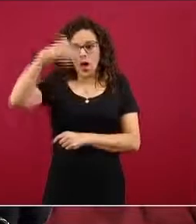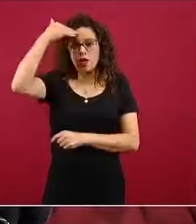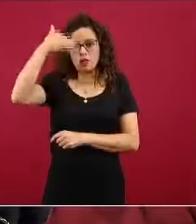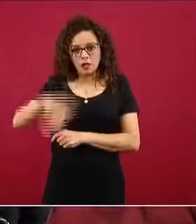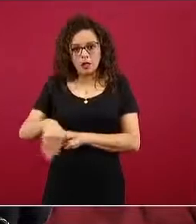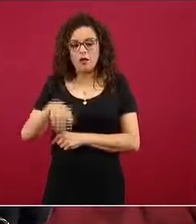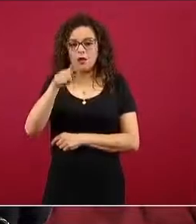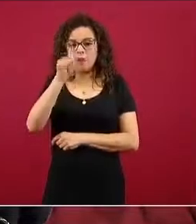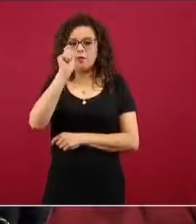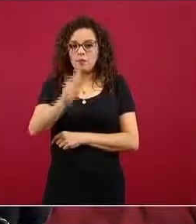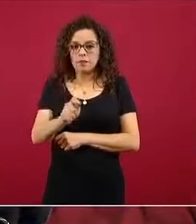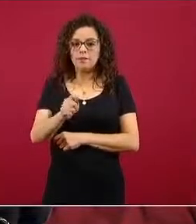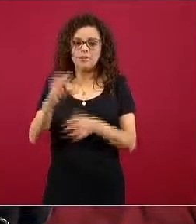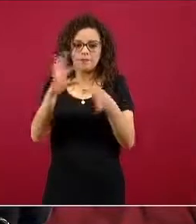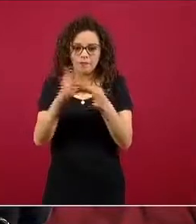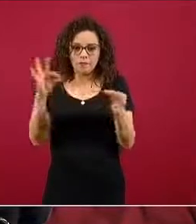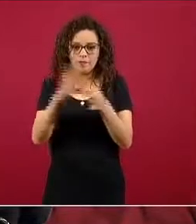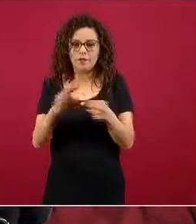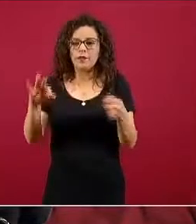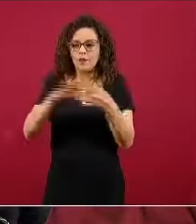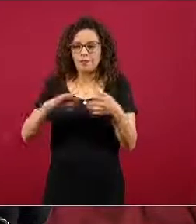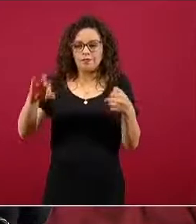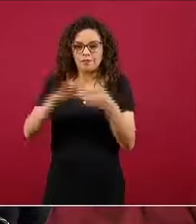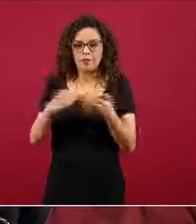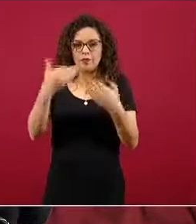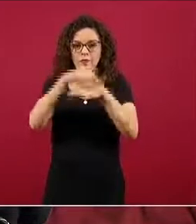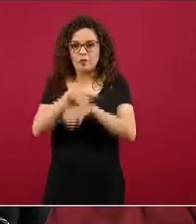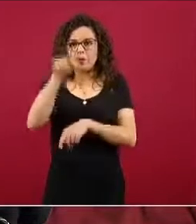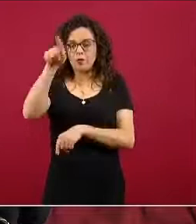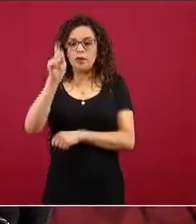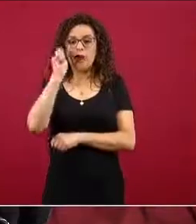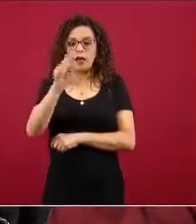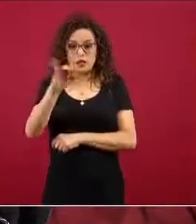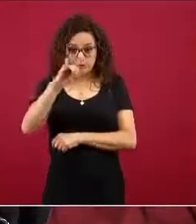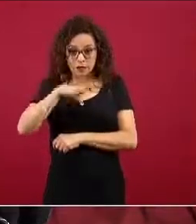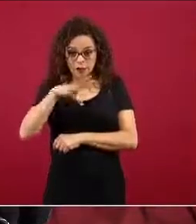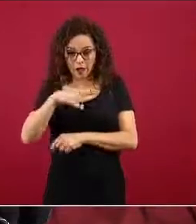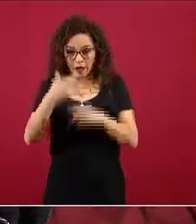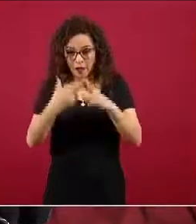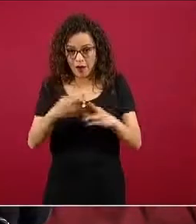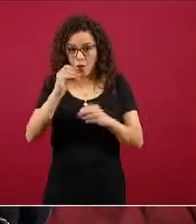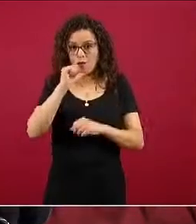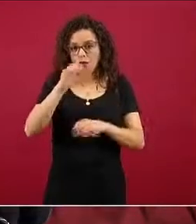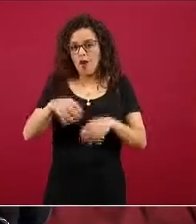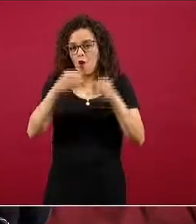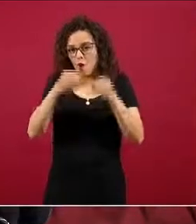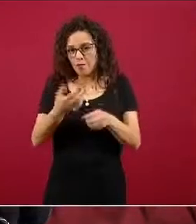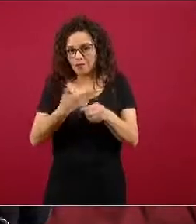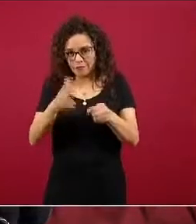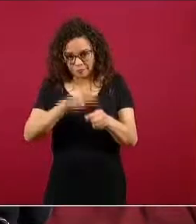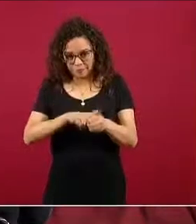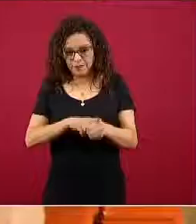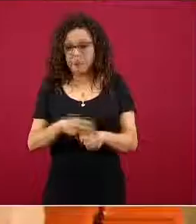periódicamente sobre su ocupación. El personal ha sido identificado a partir de un registro de las propias instituciones, y